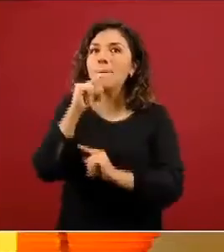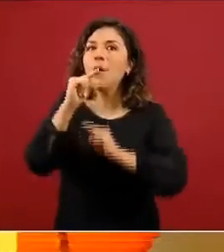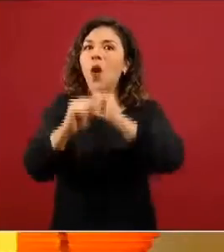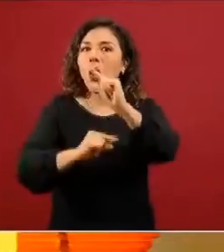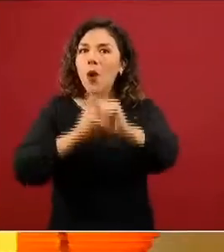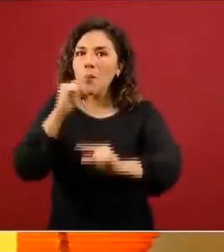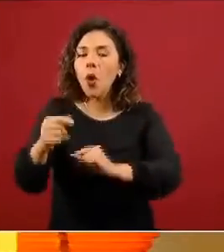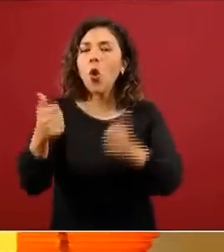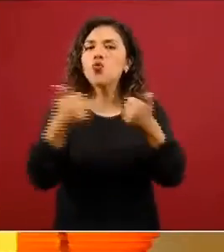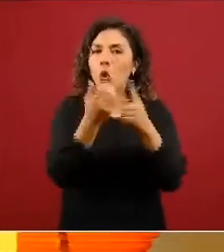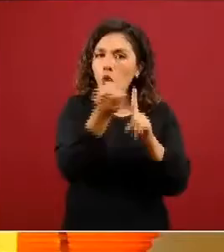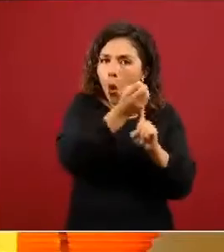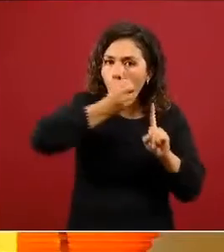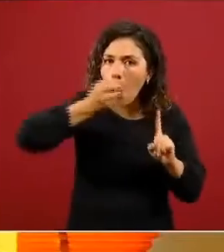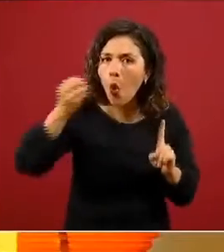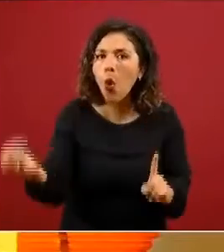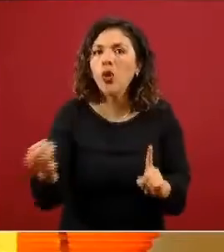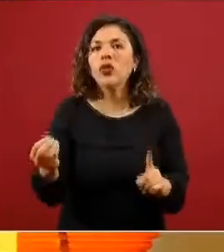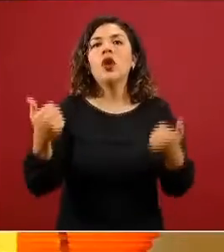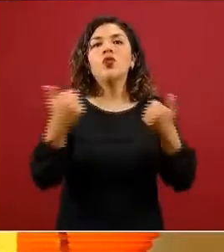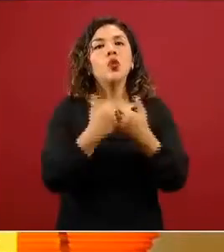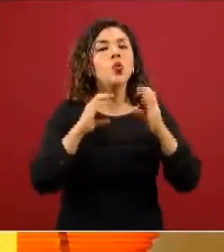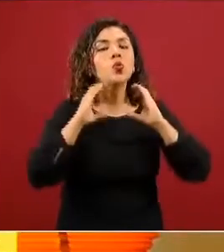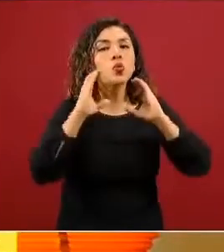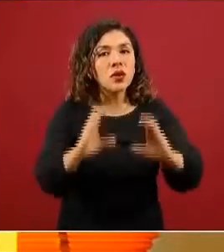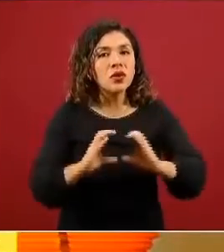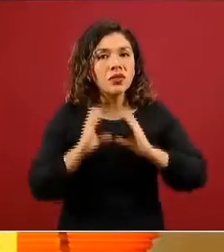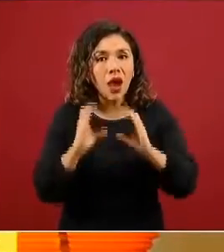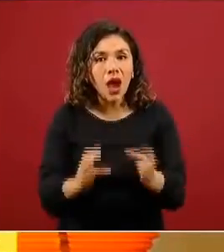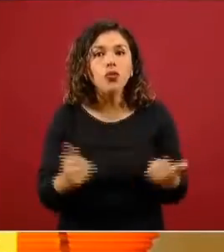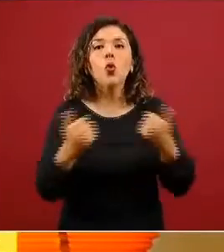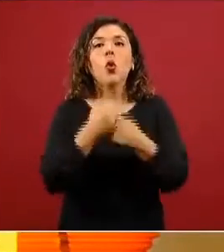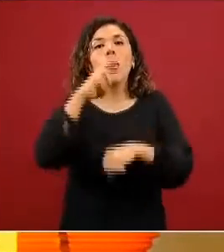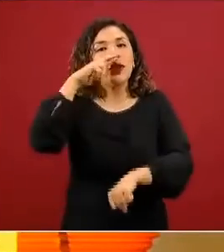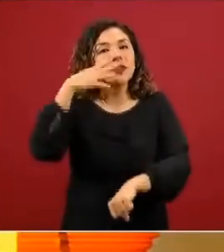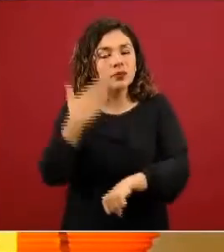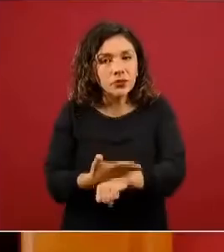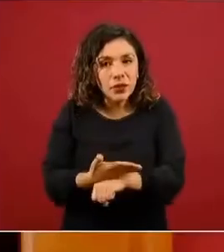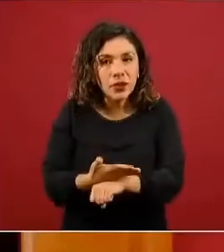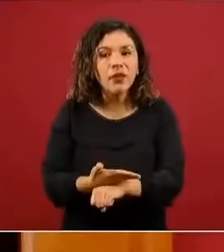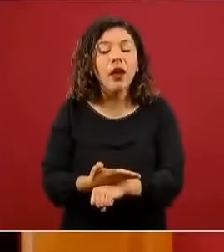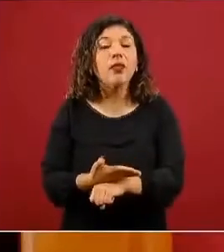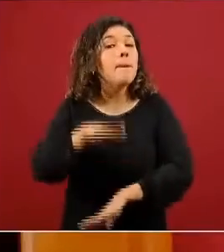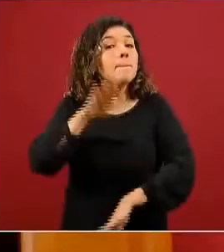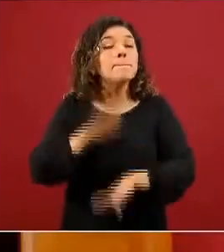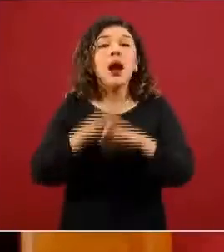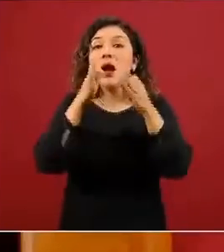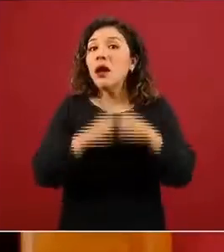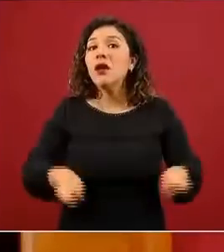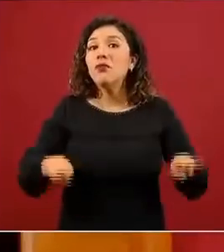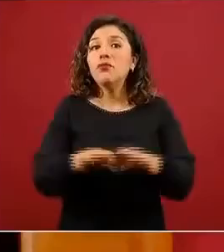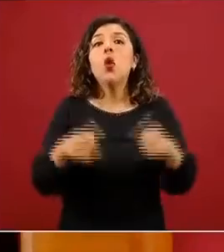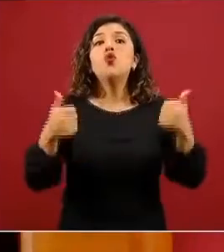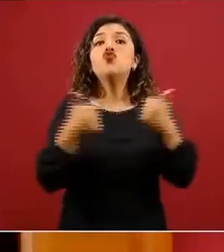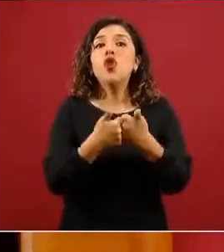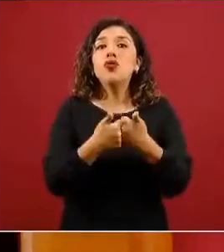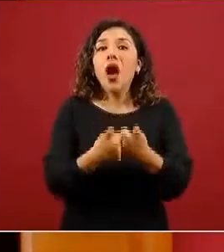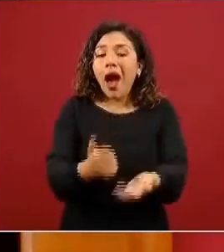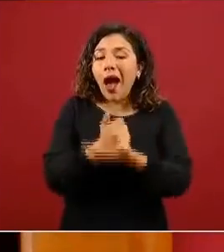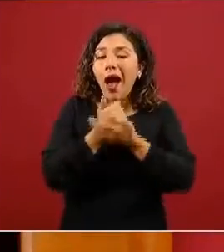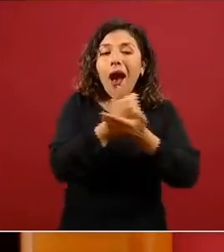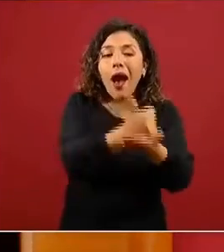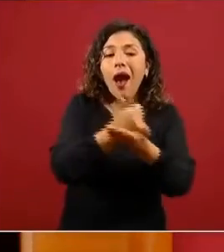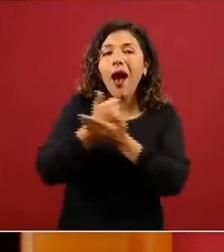pública de una manera ordenada, de una manera cautelosa, de una manera responsable y sobre todo de una manera